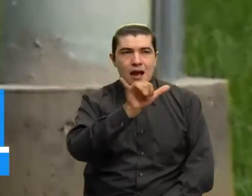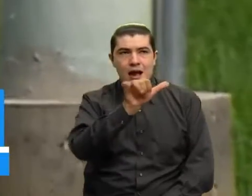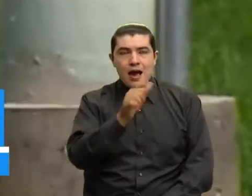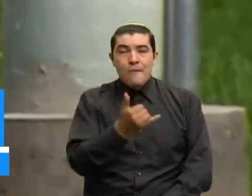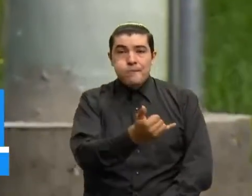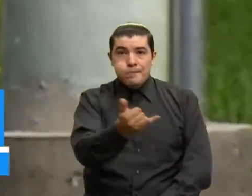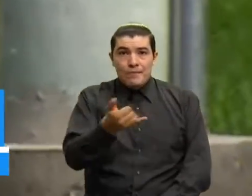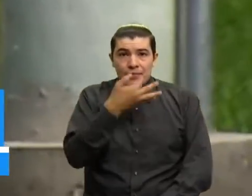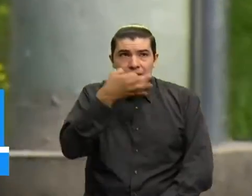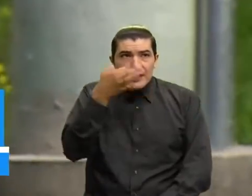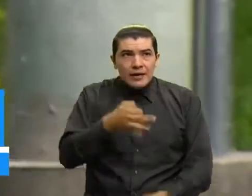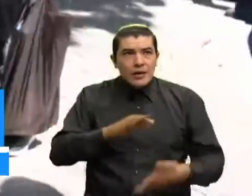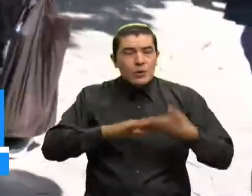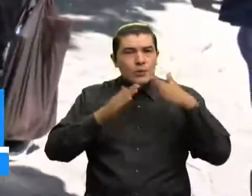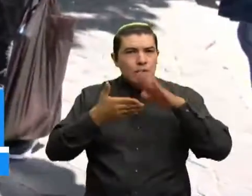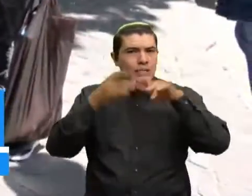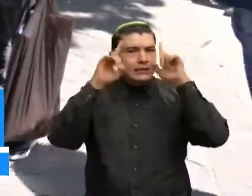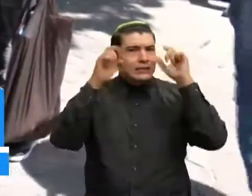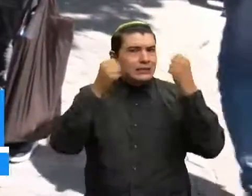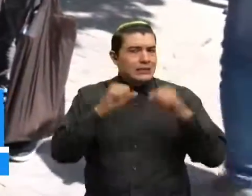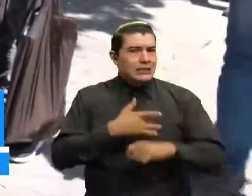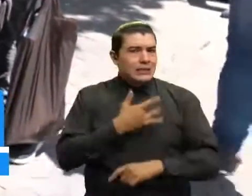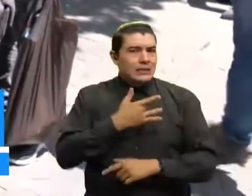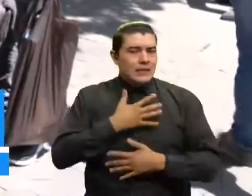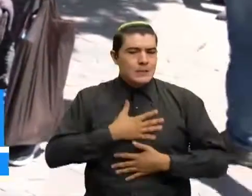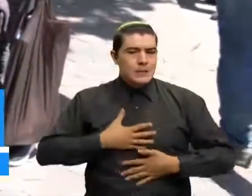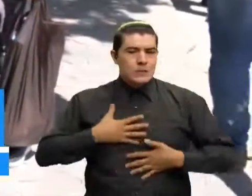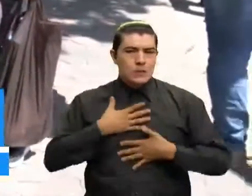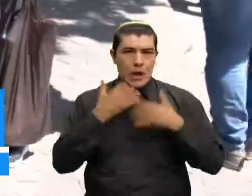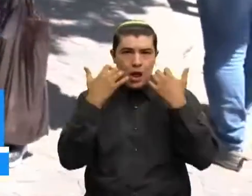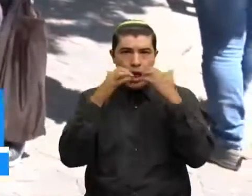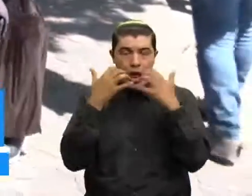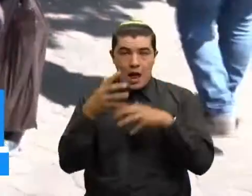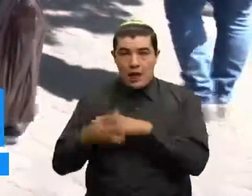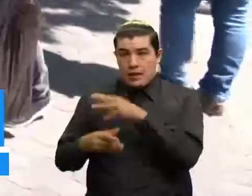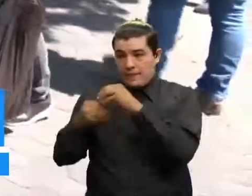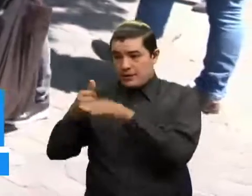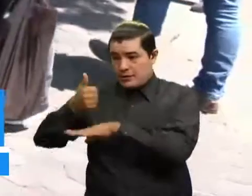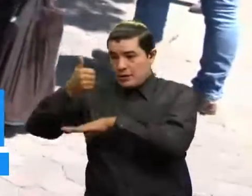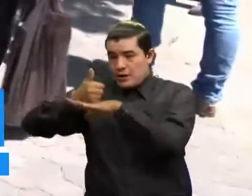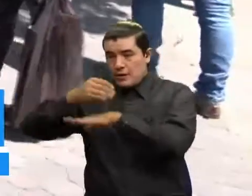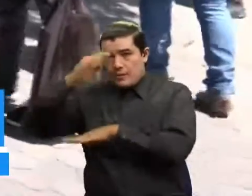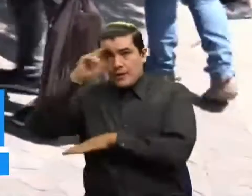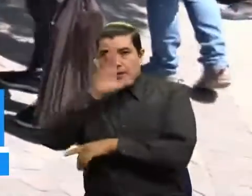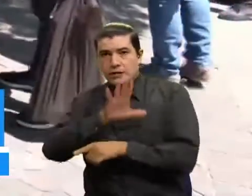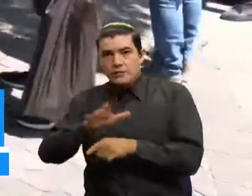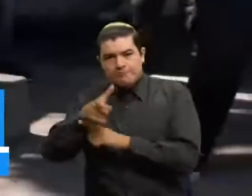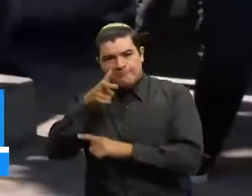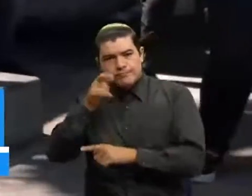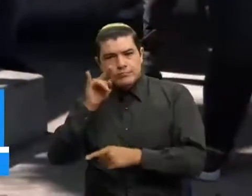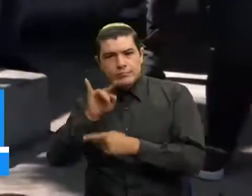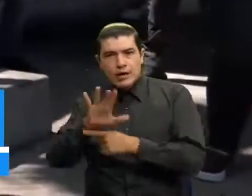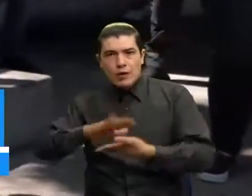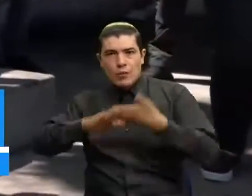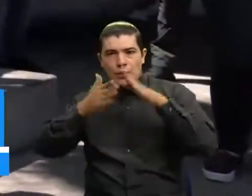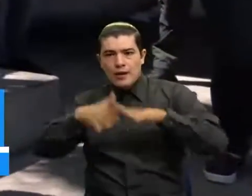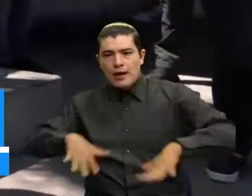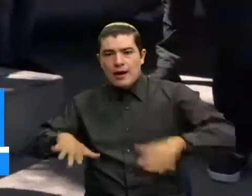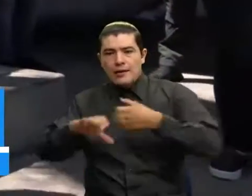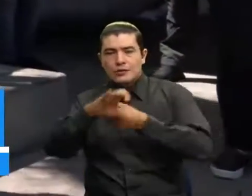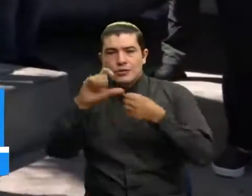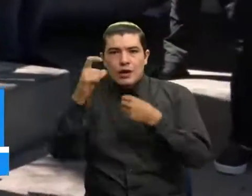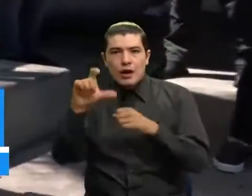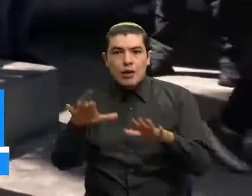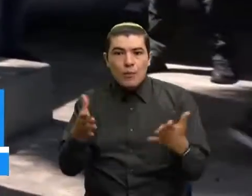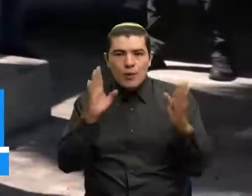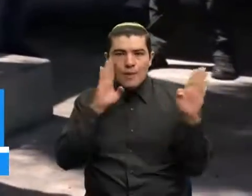generado el estigma de la comunidad. Sin embargo, la fuerza pública garantiza la seguridad en las comunas de Cúcuta con los planes